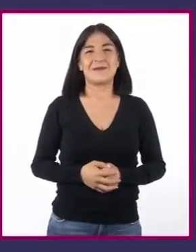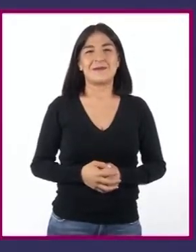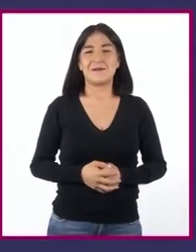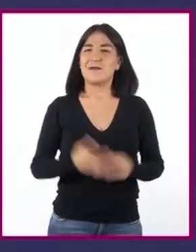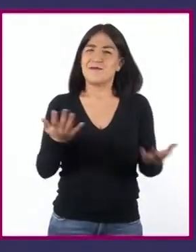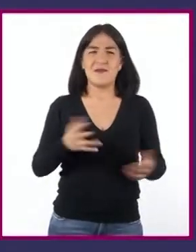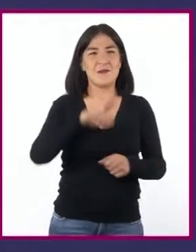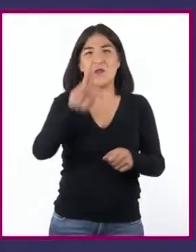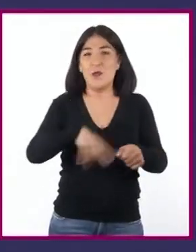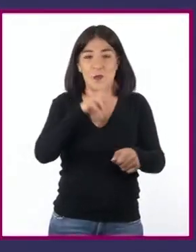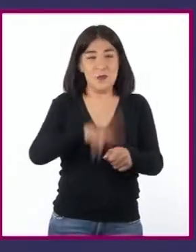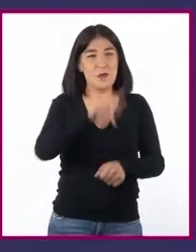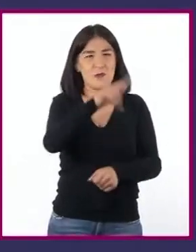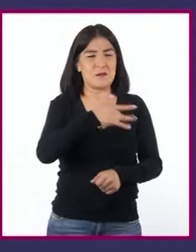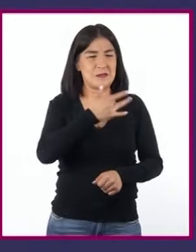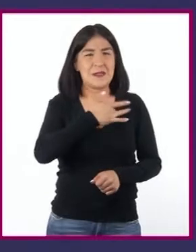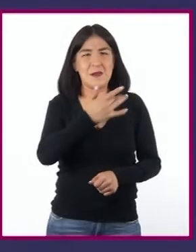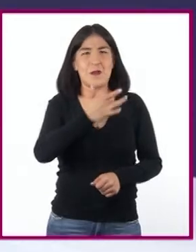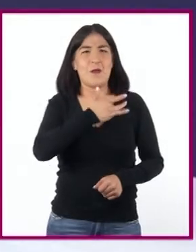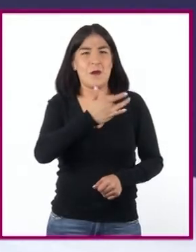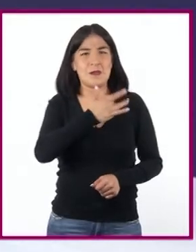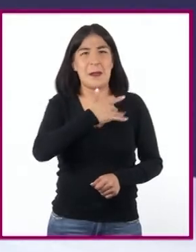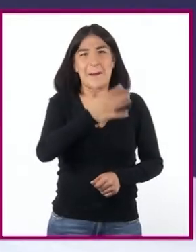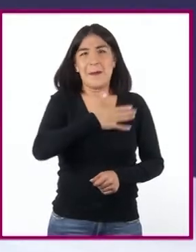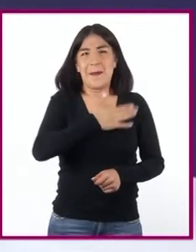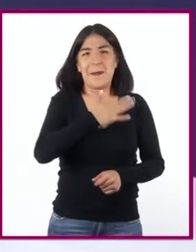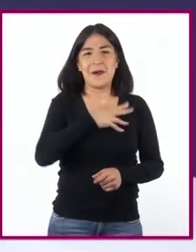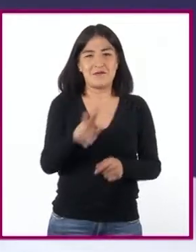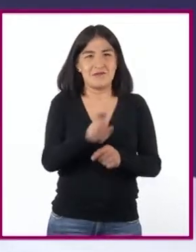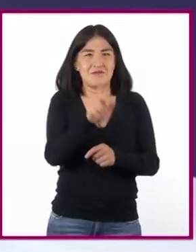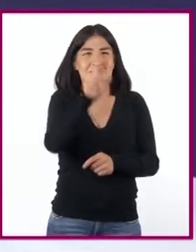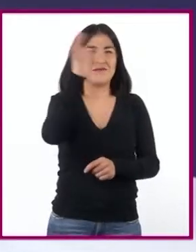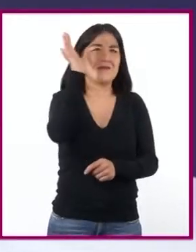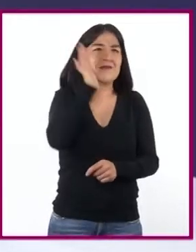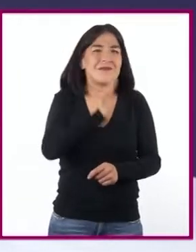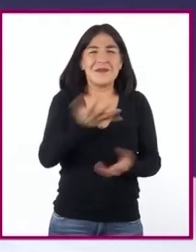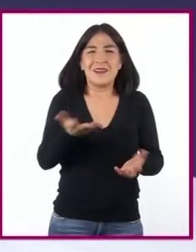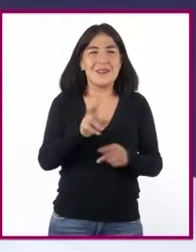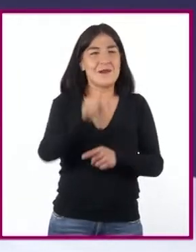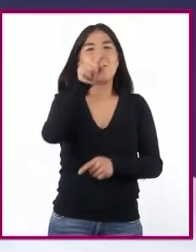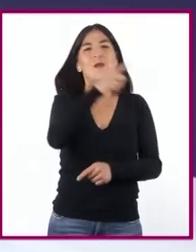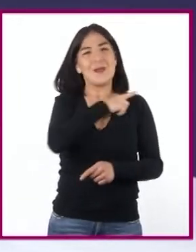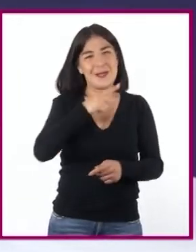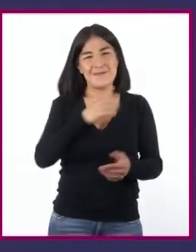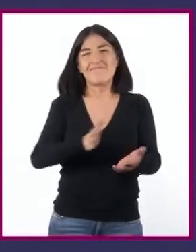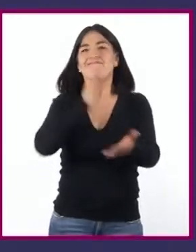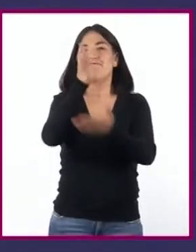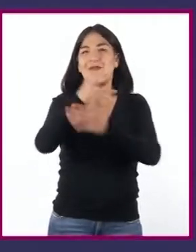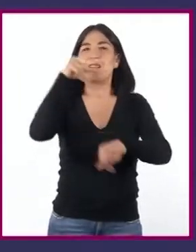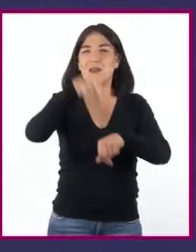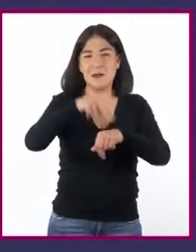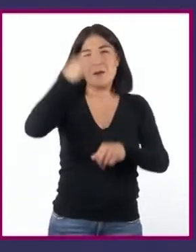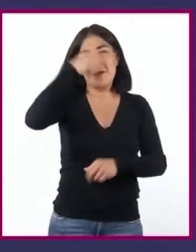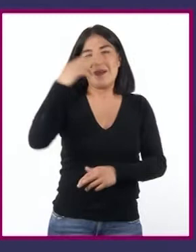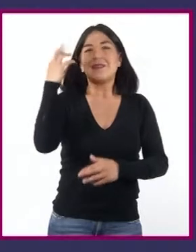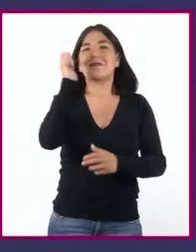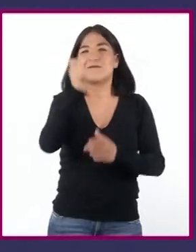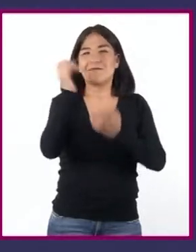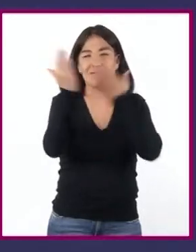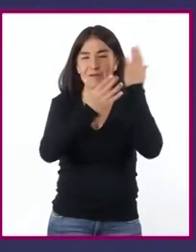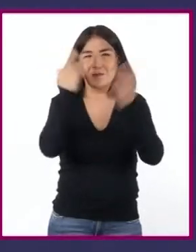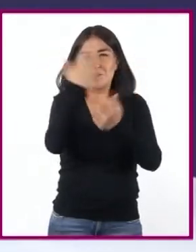No es normal que sientas tu corazón tan acelerado al subir las escaleras. Debes ir con tu médico para que te haga una revisión del